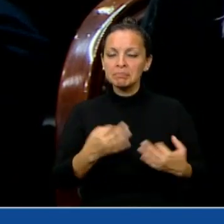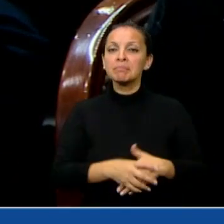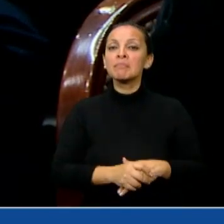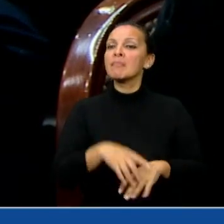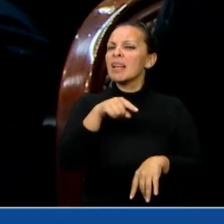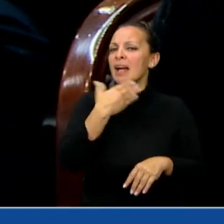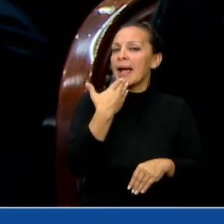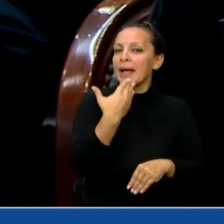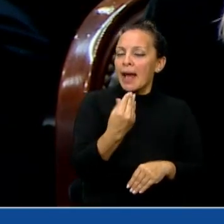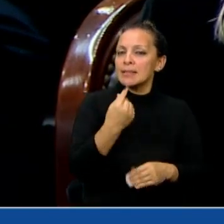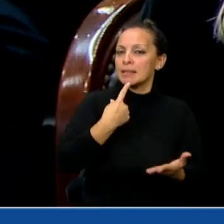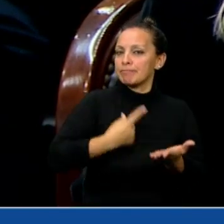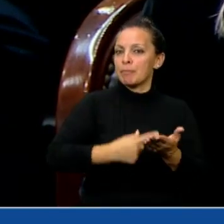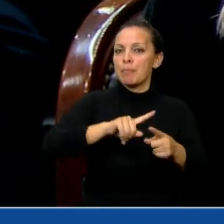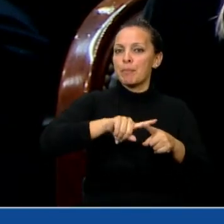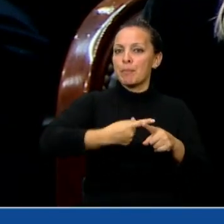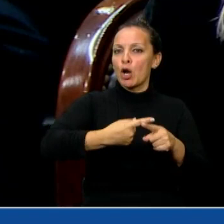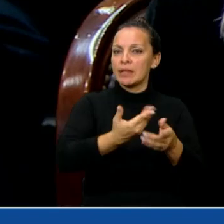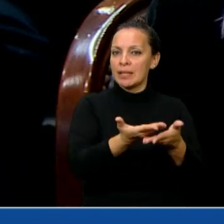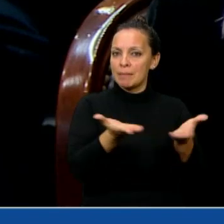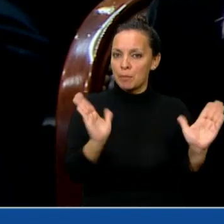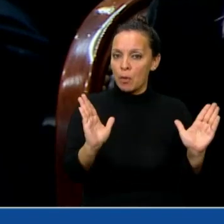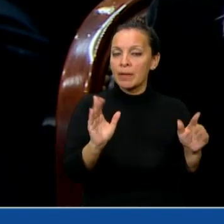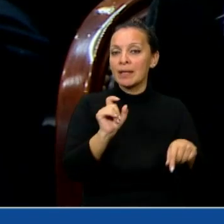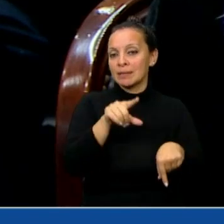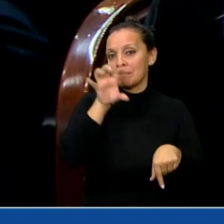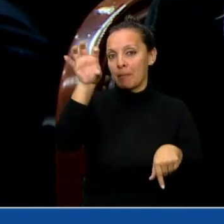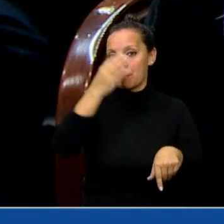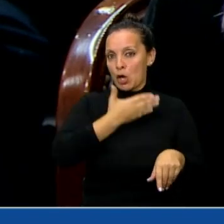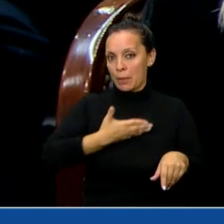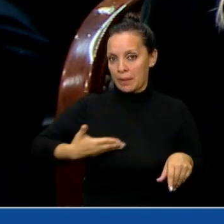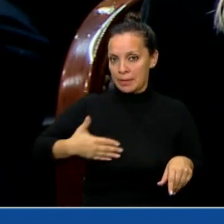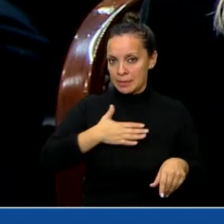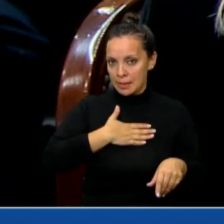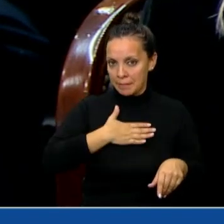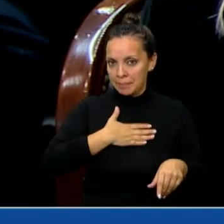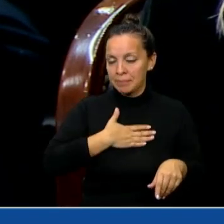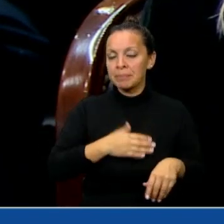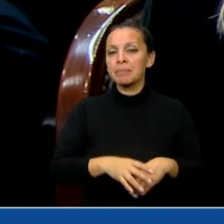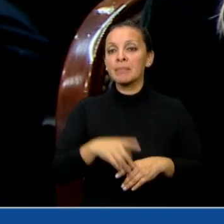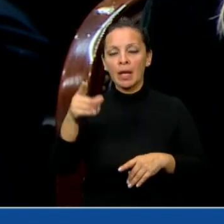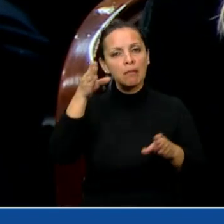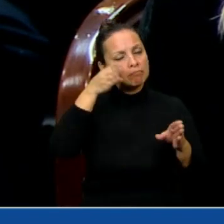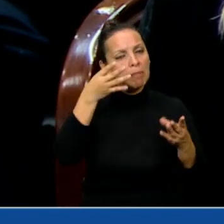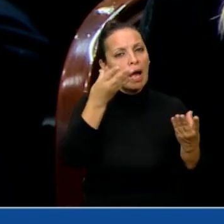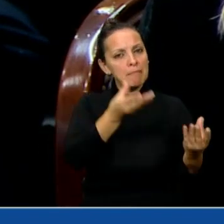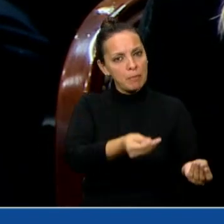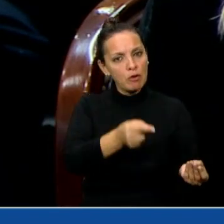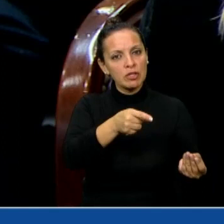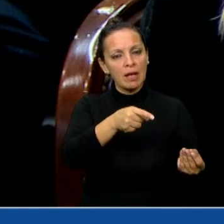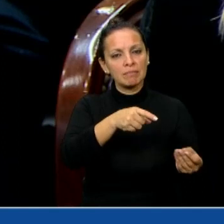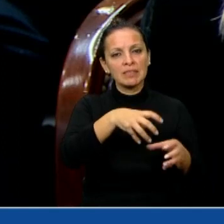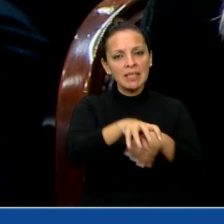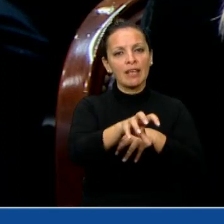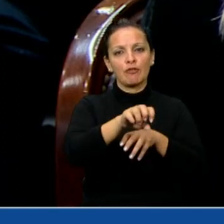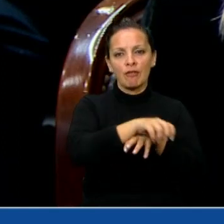las políticas públicas de nuestra provincia, apoyando al sector. Y también